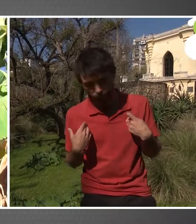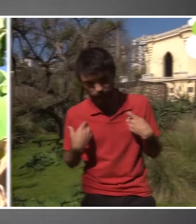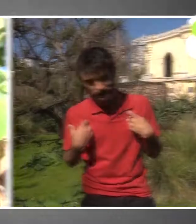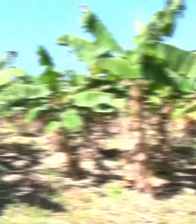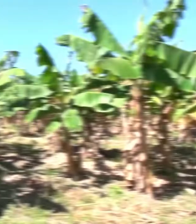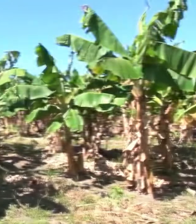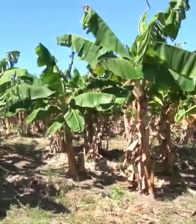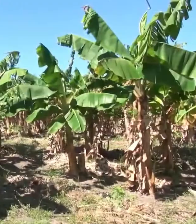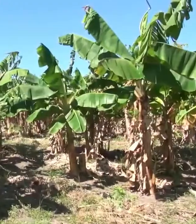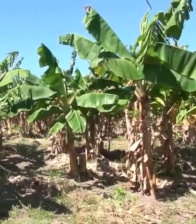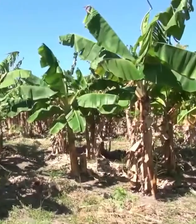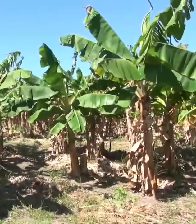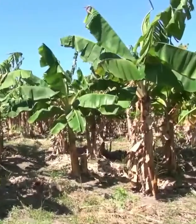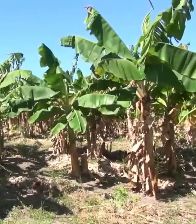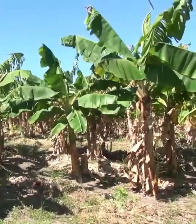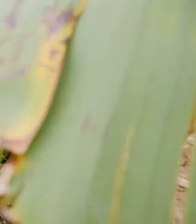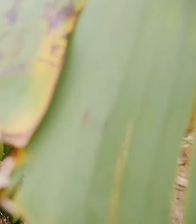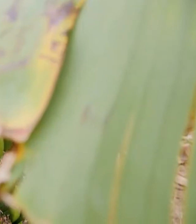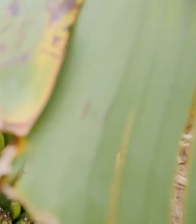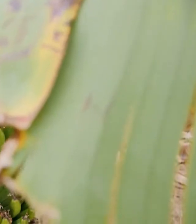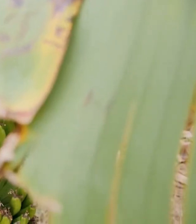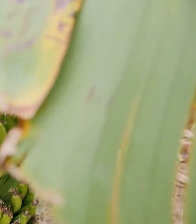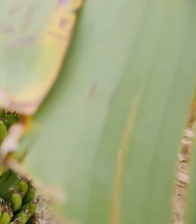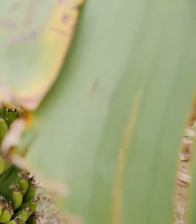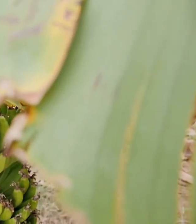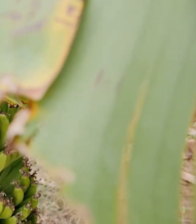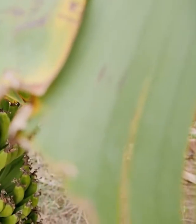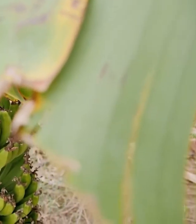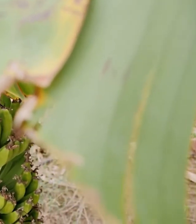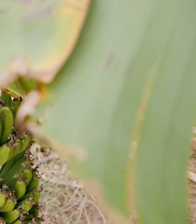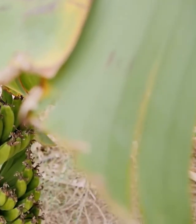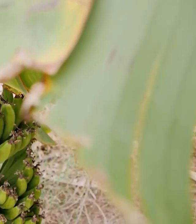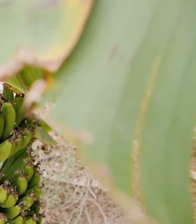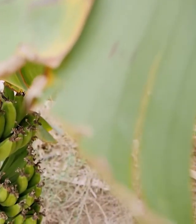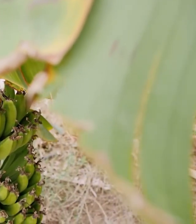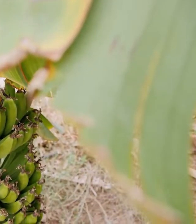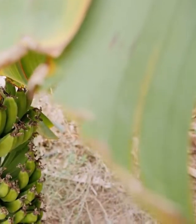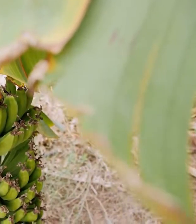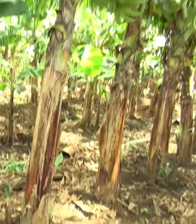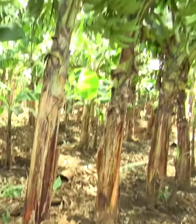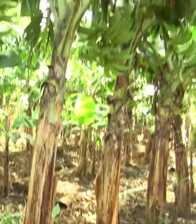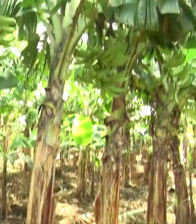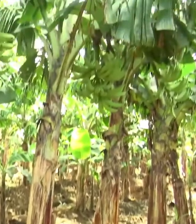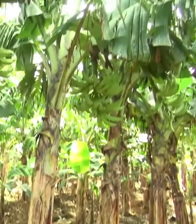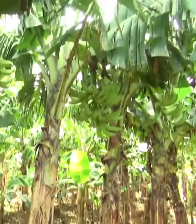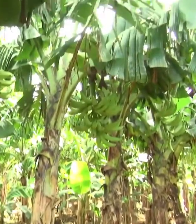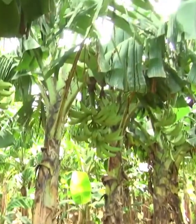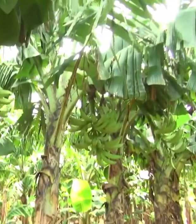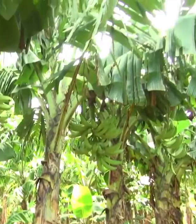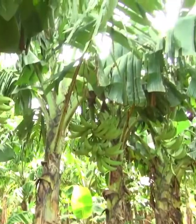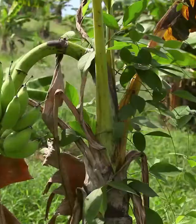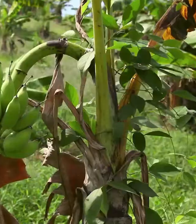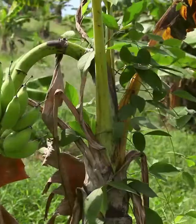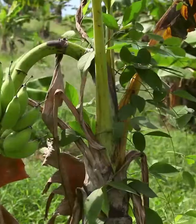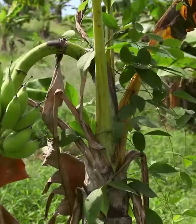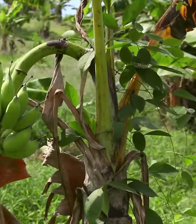llamar FOC. El FOC, este hongo, ataca los tejidos vasculares de la planta, llevando así a la marchitez y